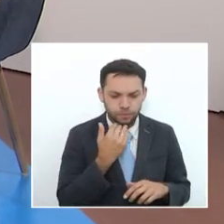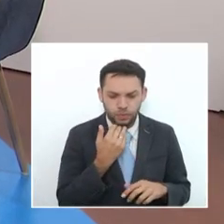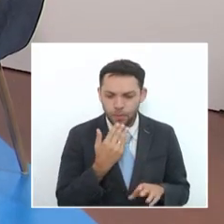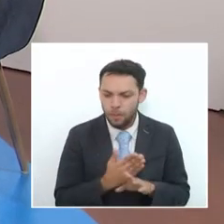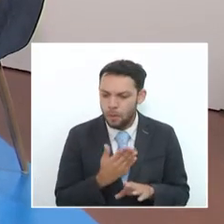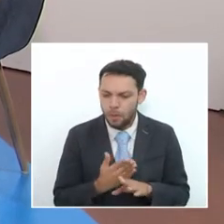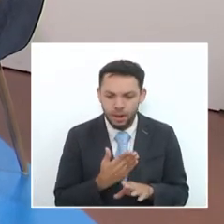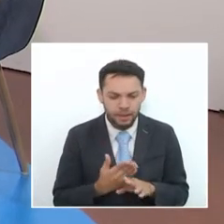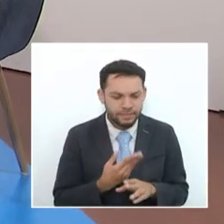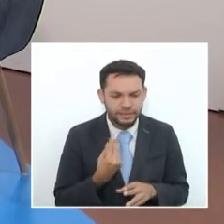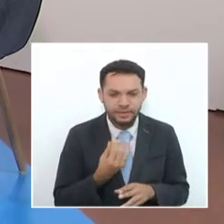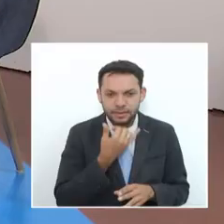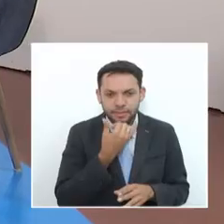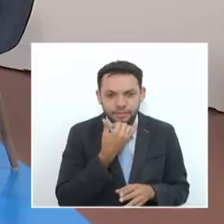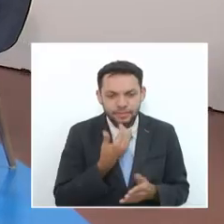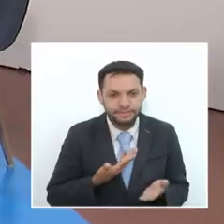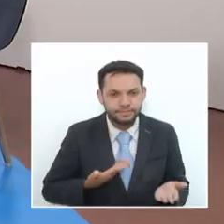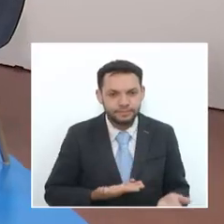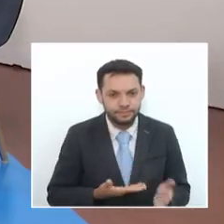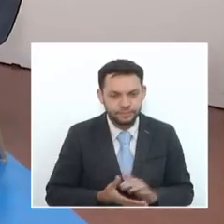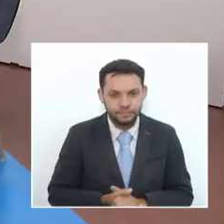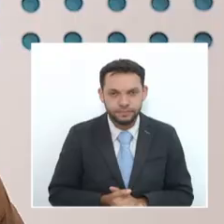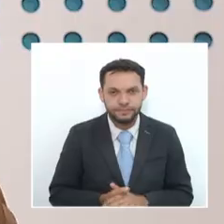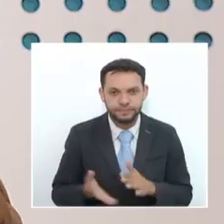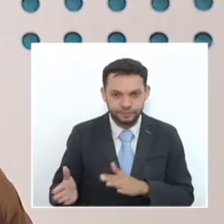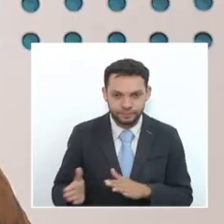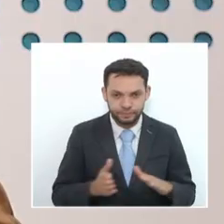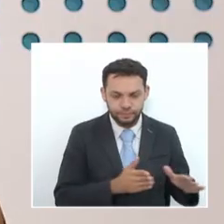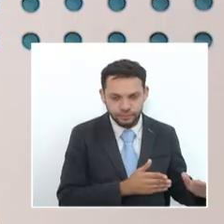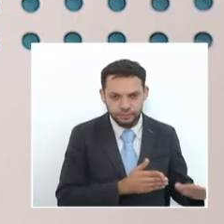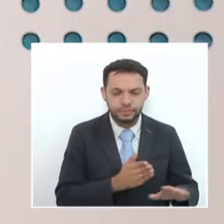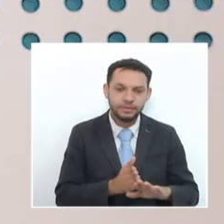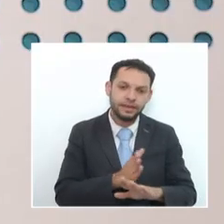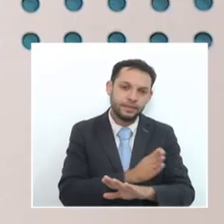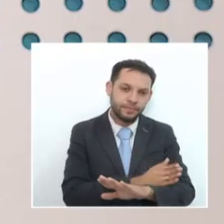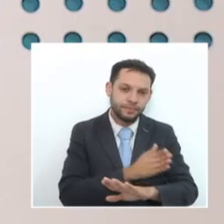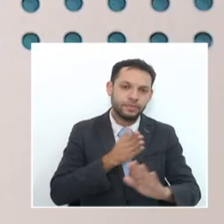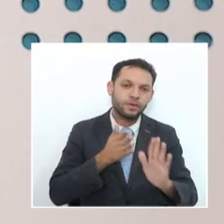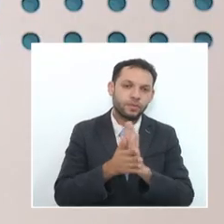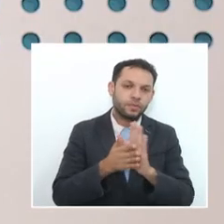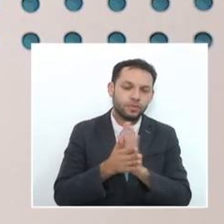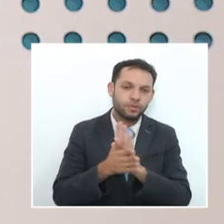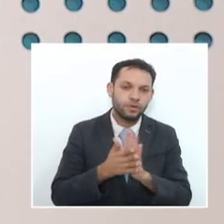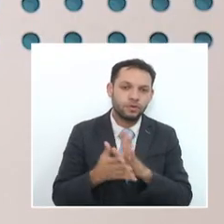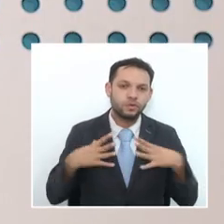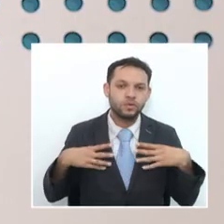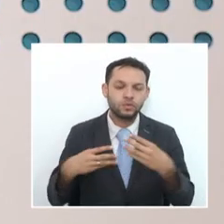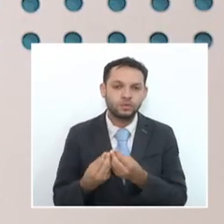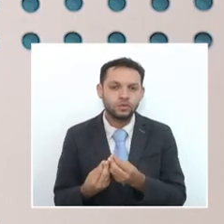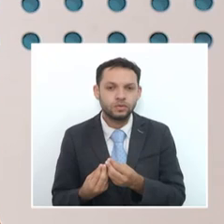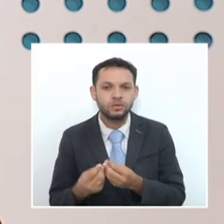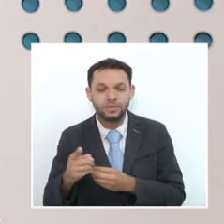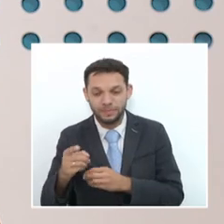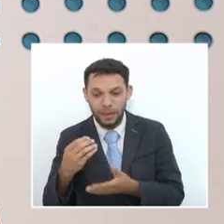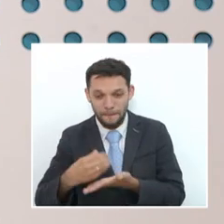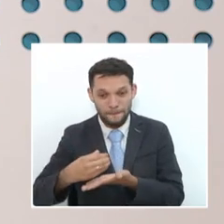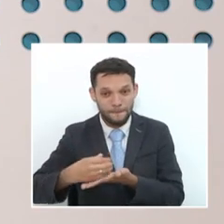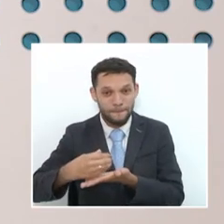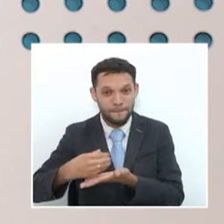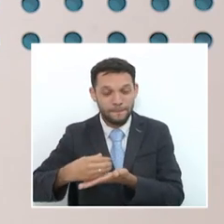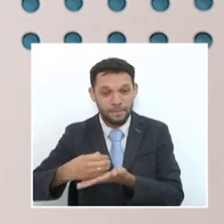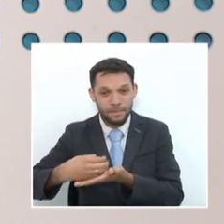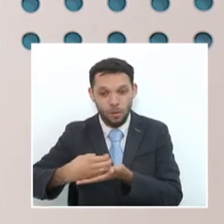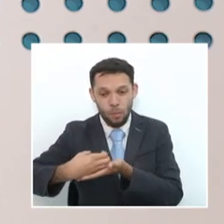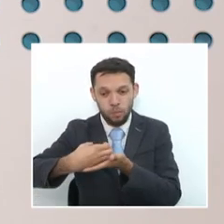urticaria. Bueno, vamos a hablar de un poco, porque hay un producto que se llama Urtica, que nosotros manejamos, y ustedes lo ven ahí en